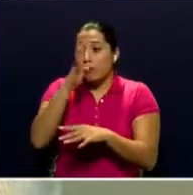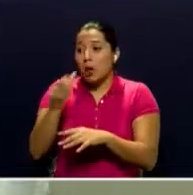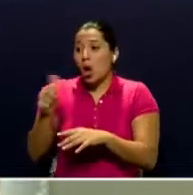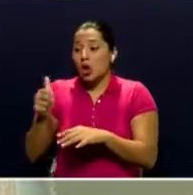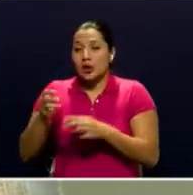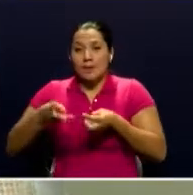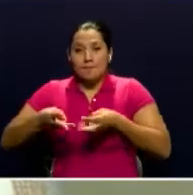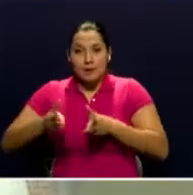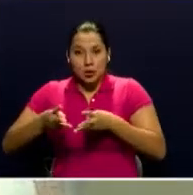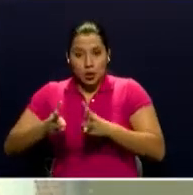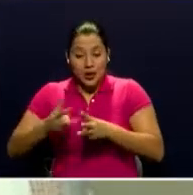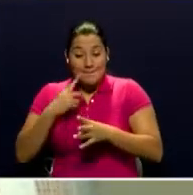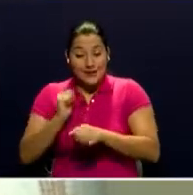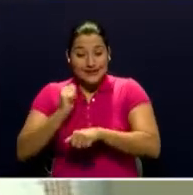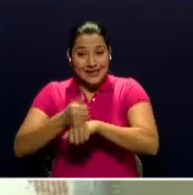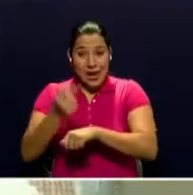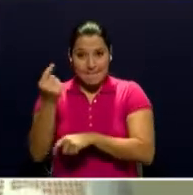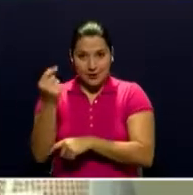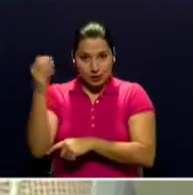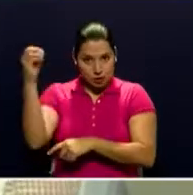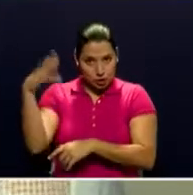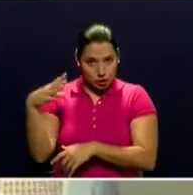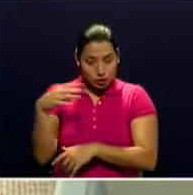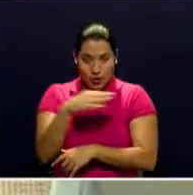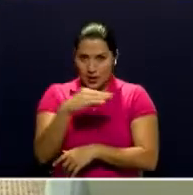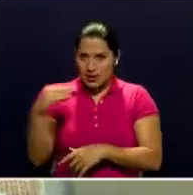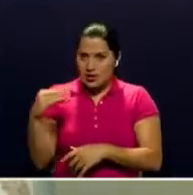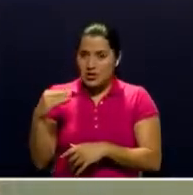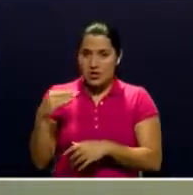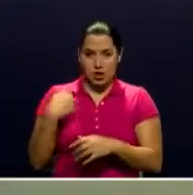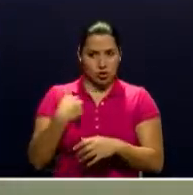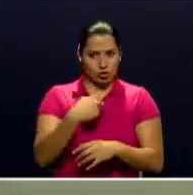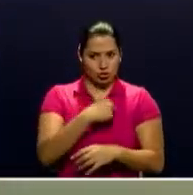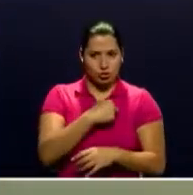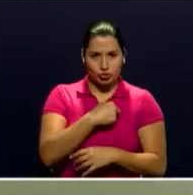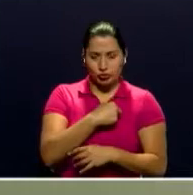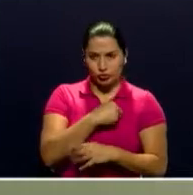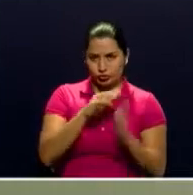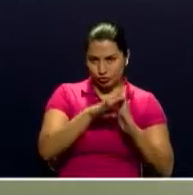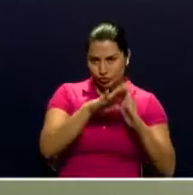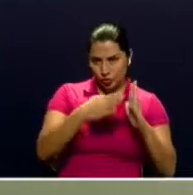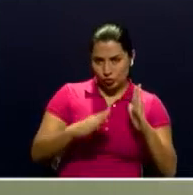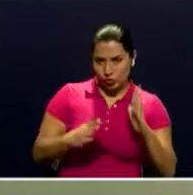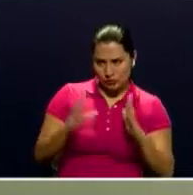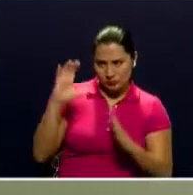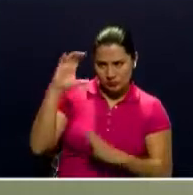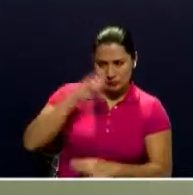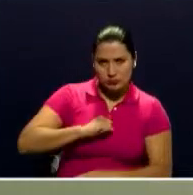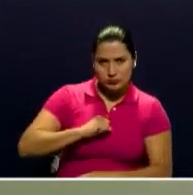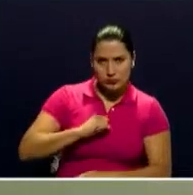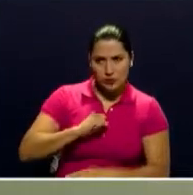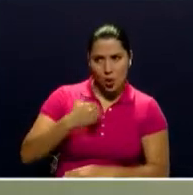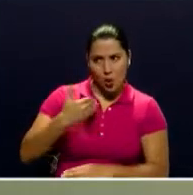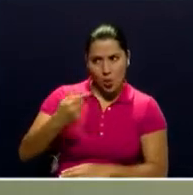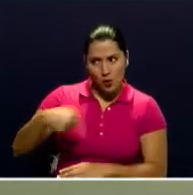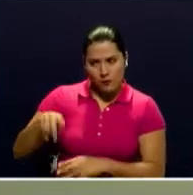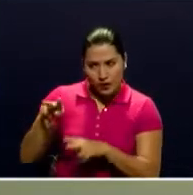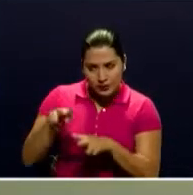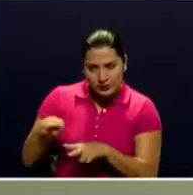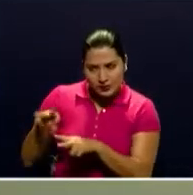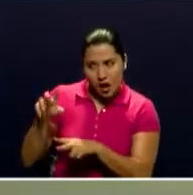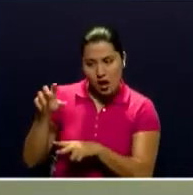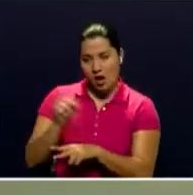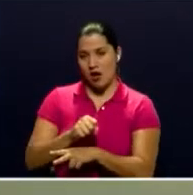eléctricas y la Contraloría lo detectó en en su auditoría. Además,